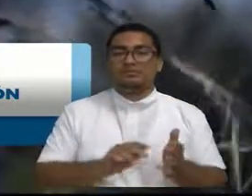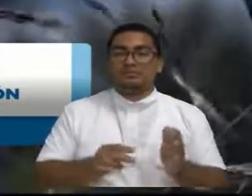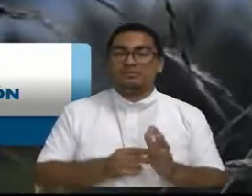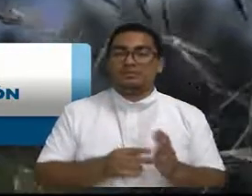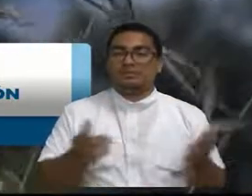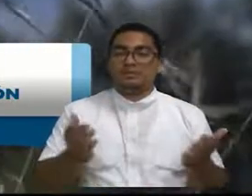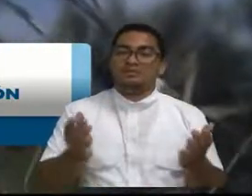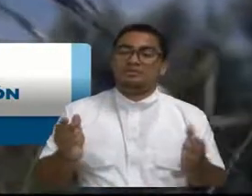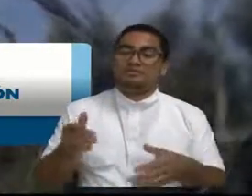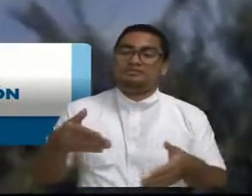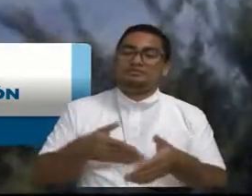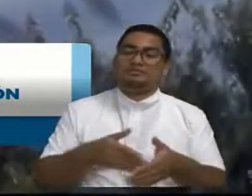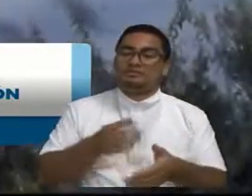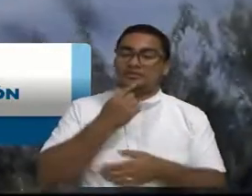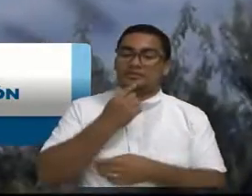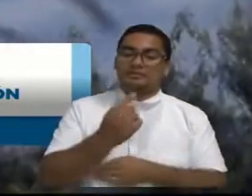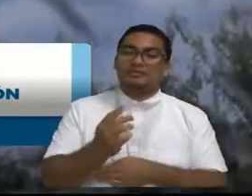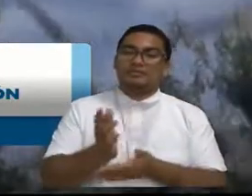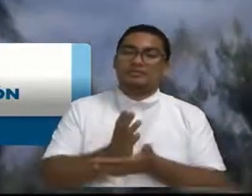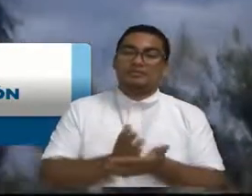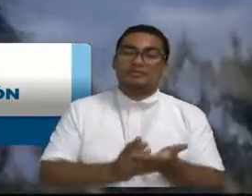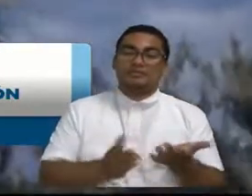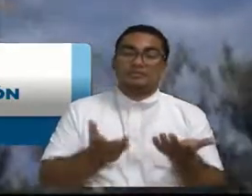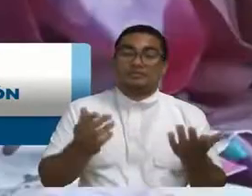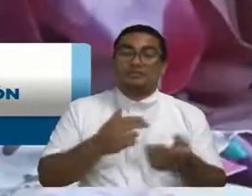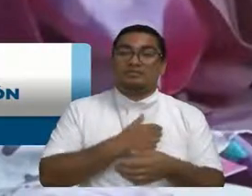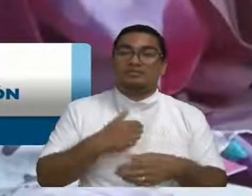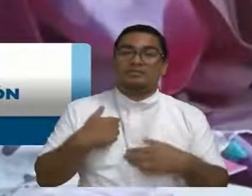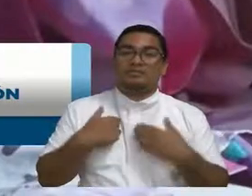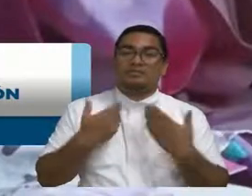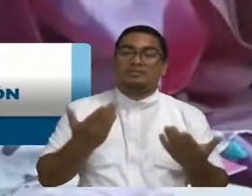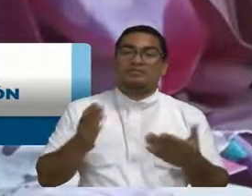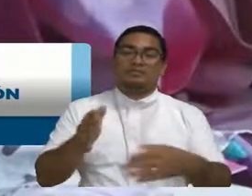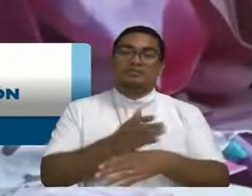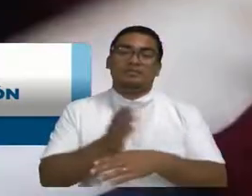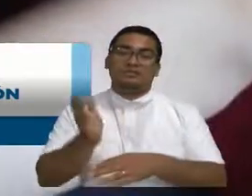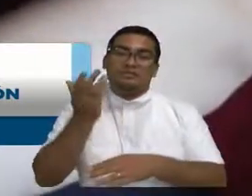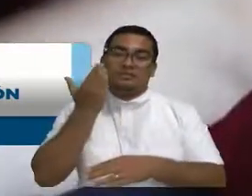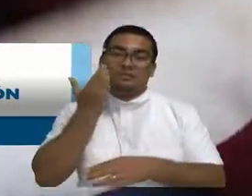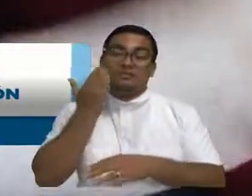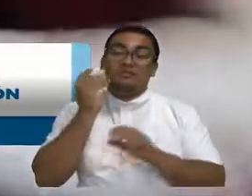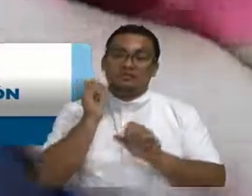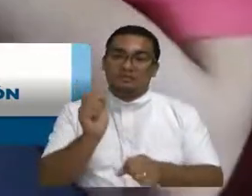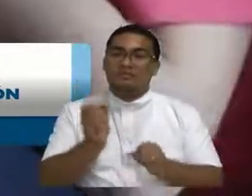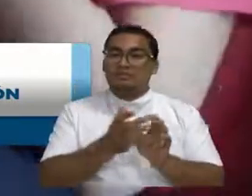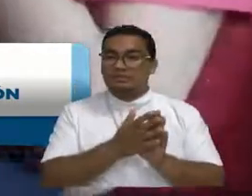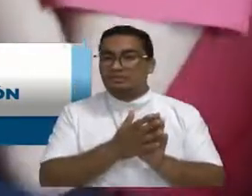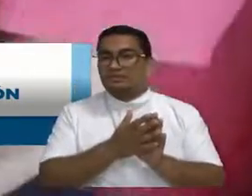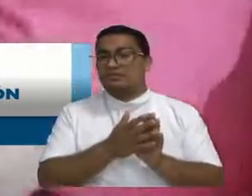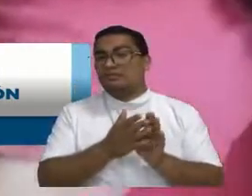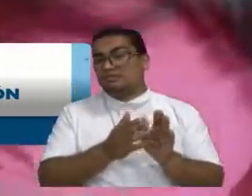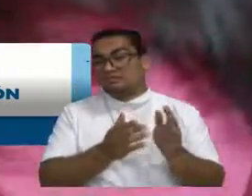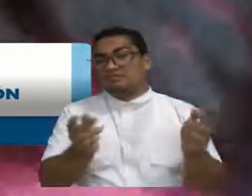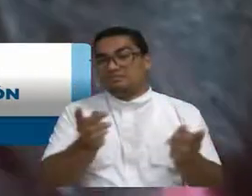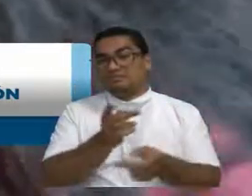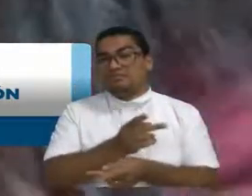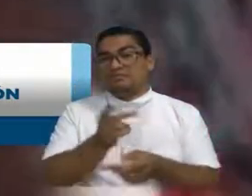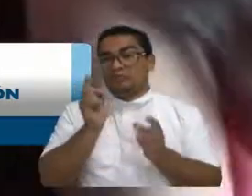ahí y estas sustancias hacen de que las otras enfermedades se activen, por así decirlo. Entonces hay que estar pendiente de